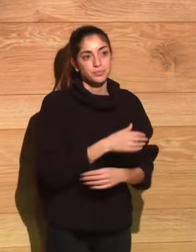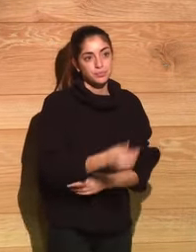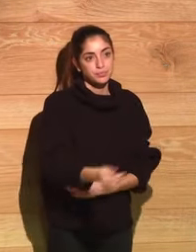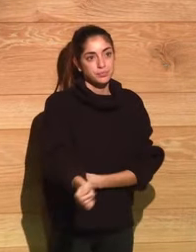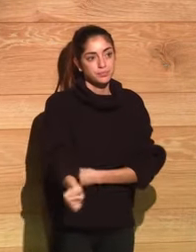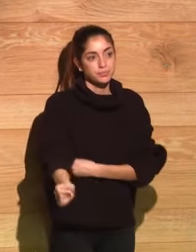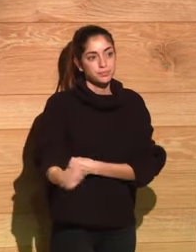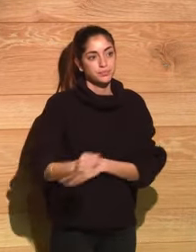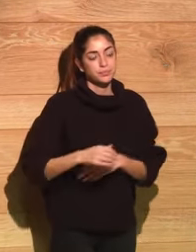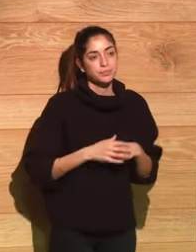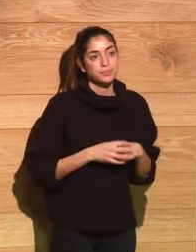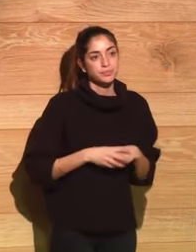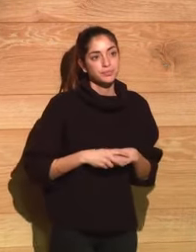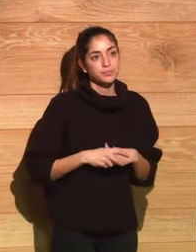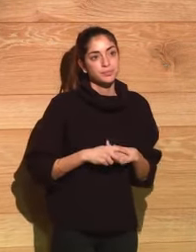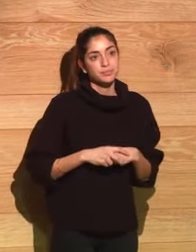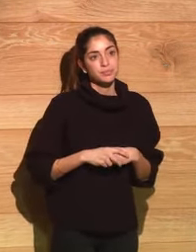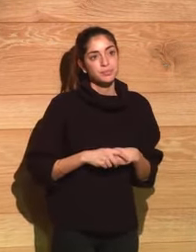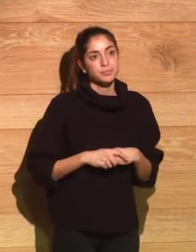Como todos.